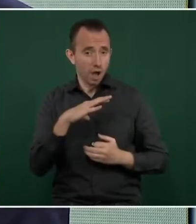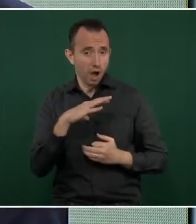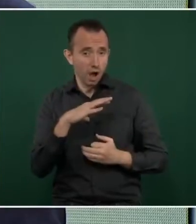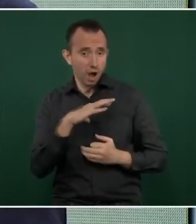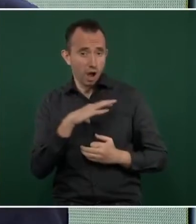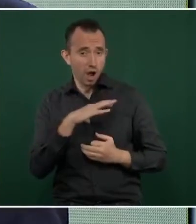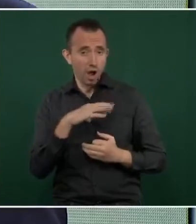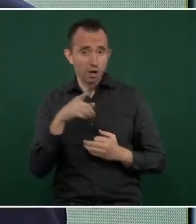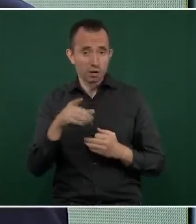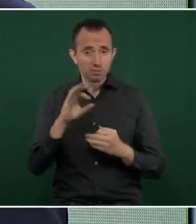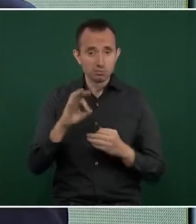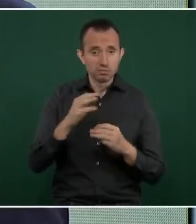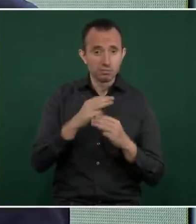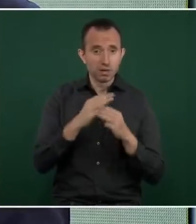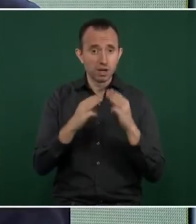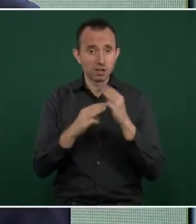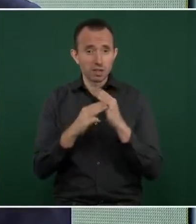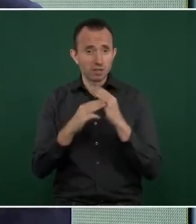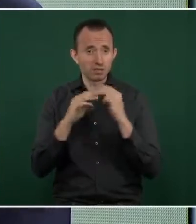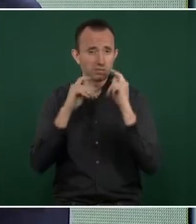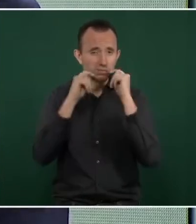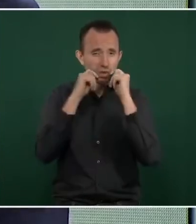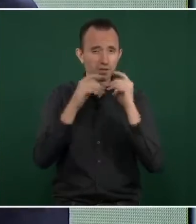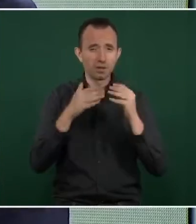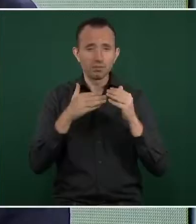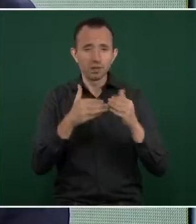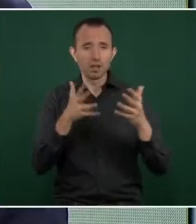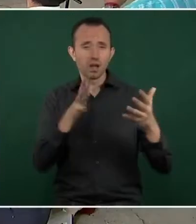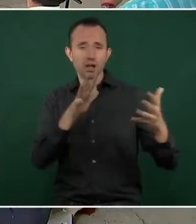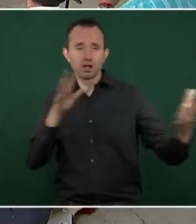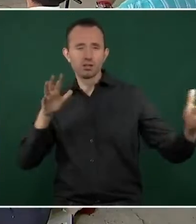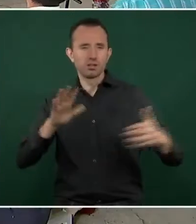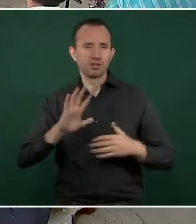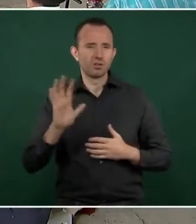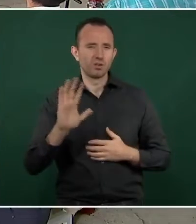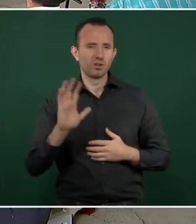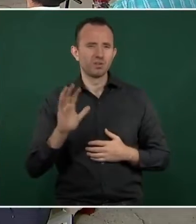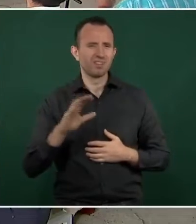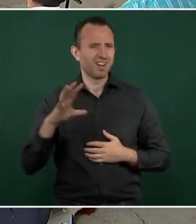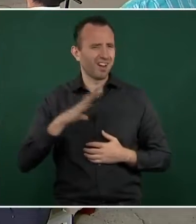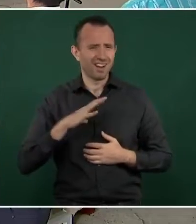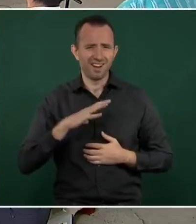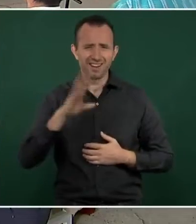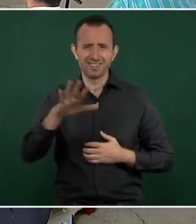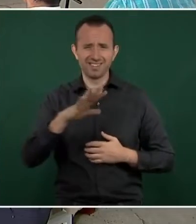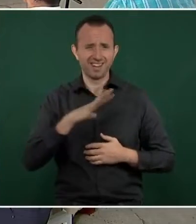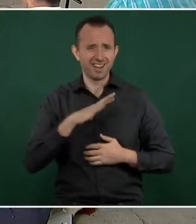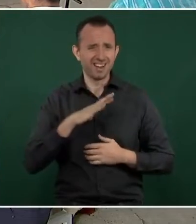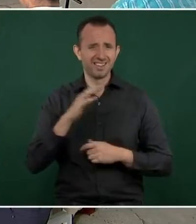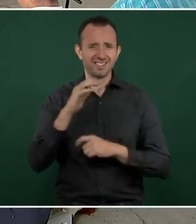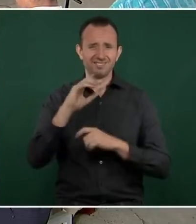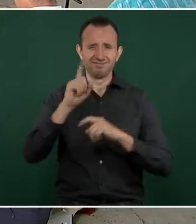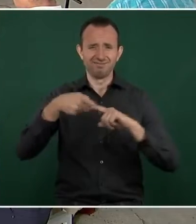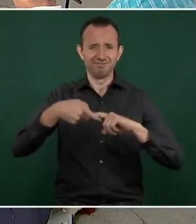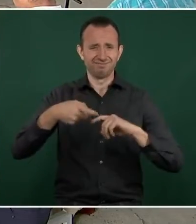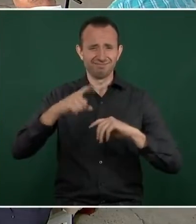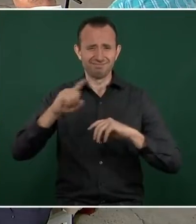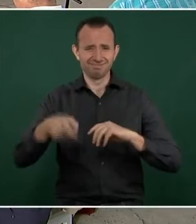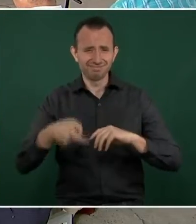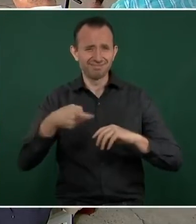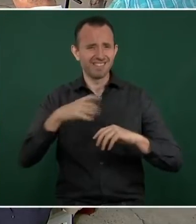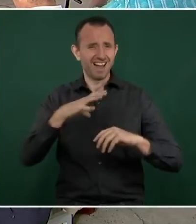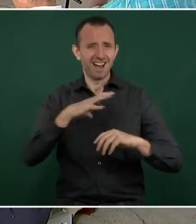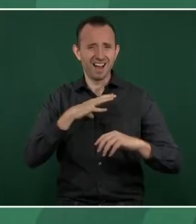no hace falta que sean barcos grandes, no. Están operando, sí. Tienen los barcos ahí, están anclados ahí. Por eso, se les dan los